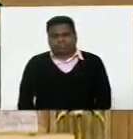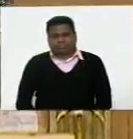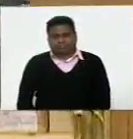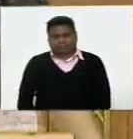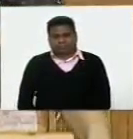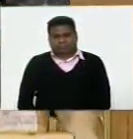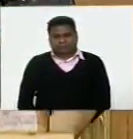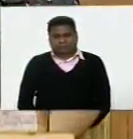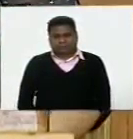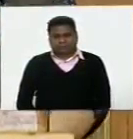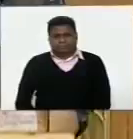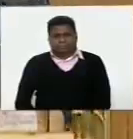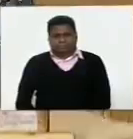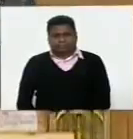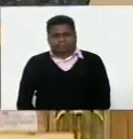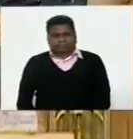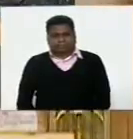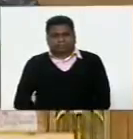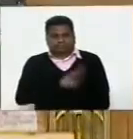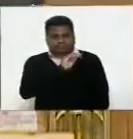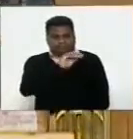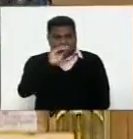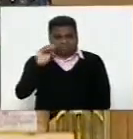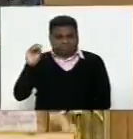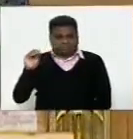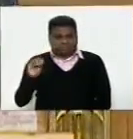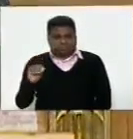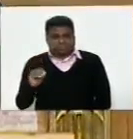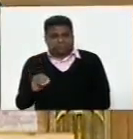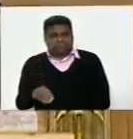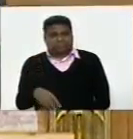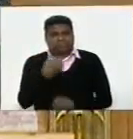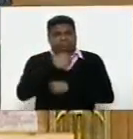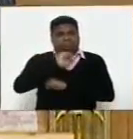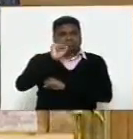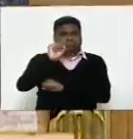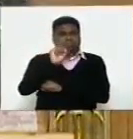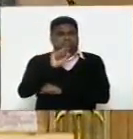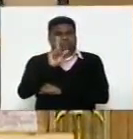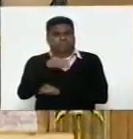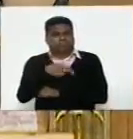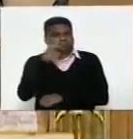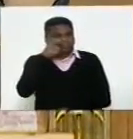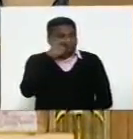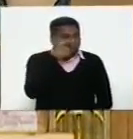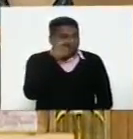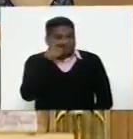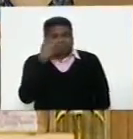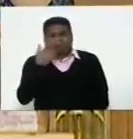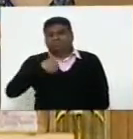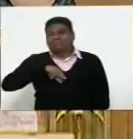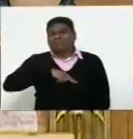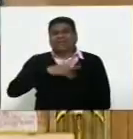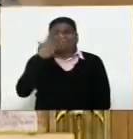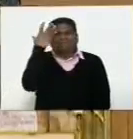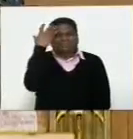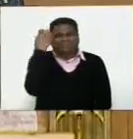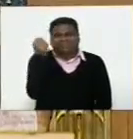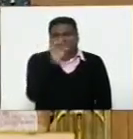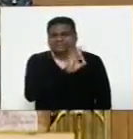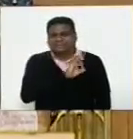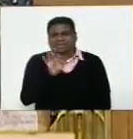Y aunque estamos llamando a defensoría, a fiscalía, todavía no se entiende